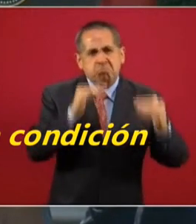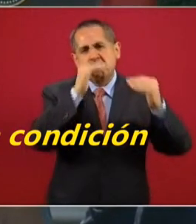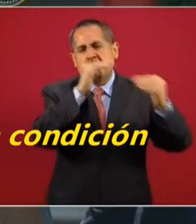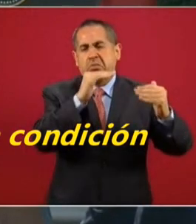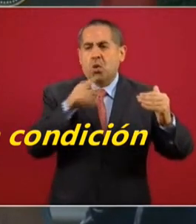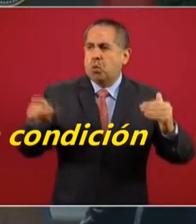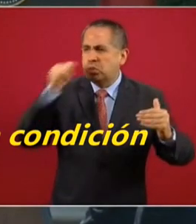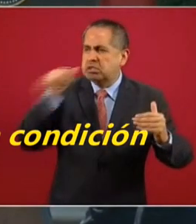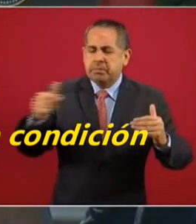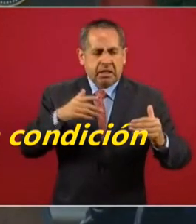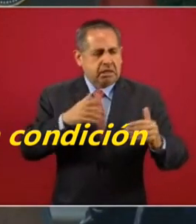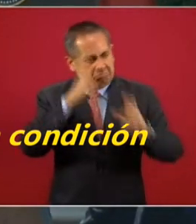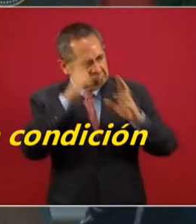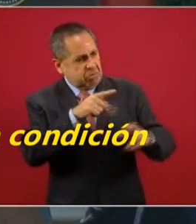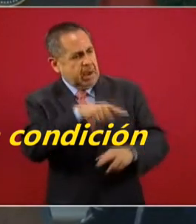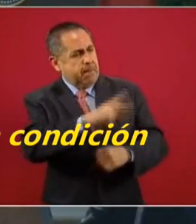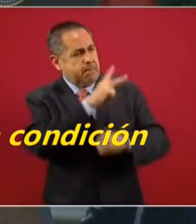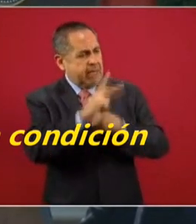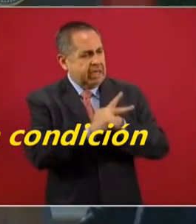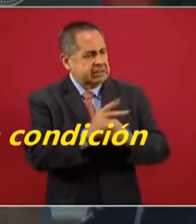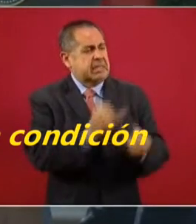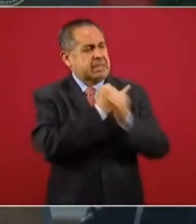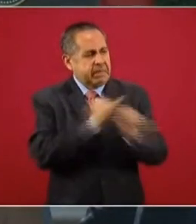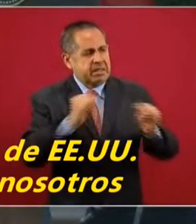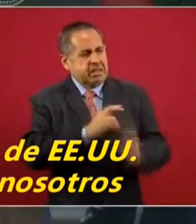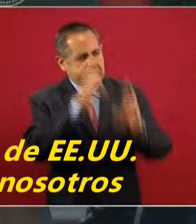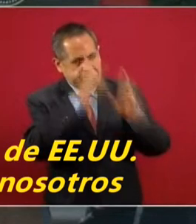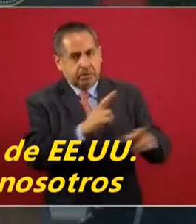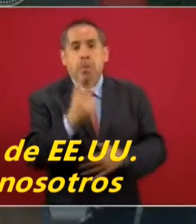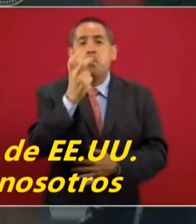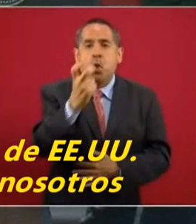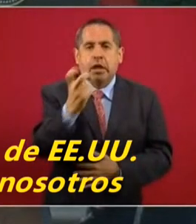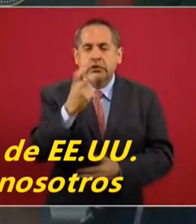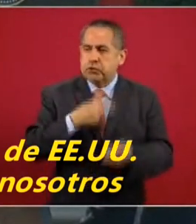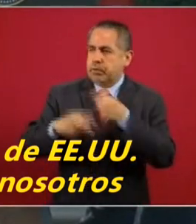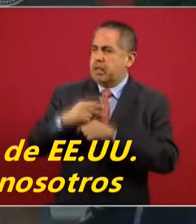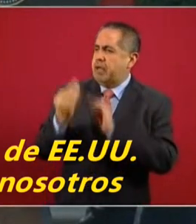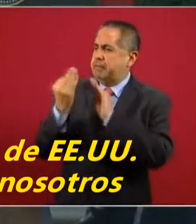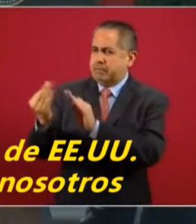condición de nación independiente. Por eso estoy aquí,